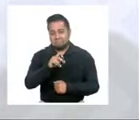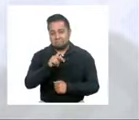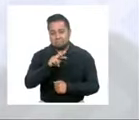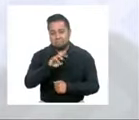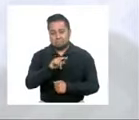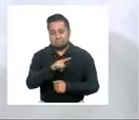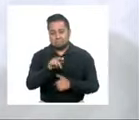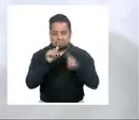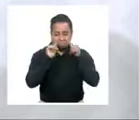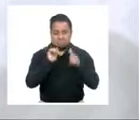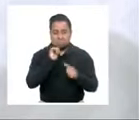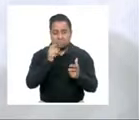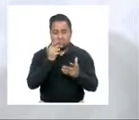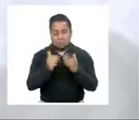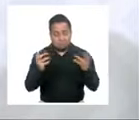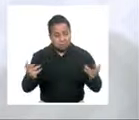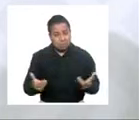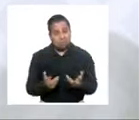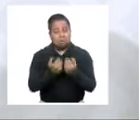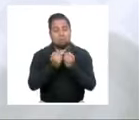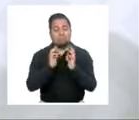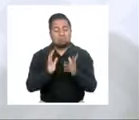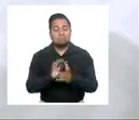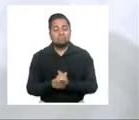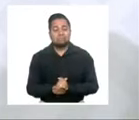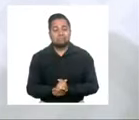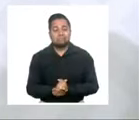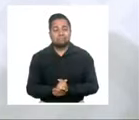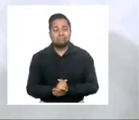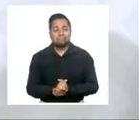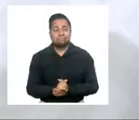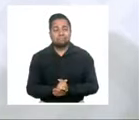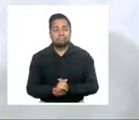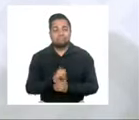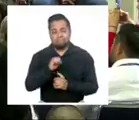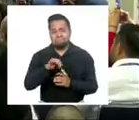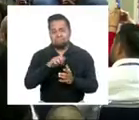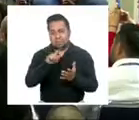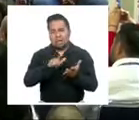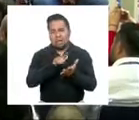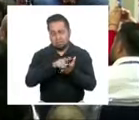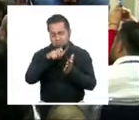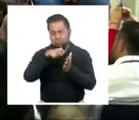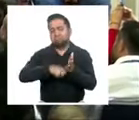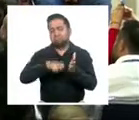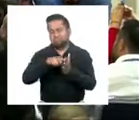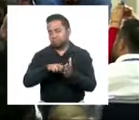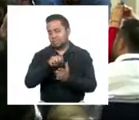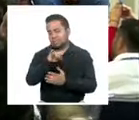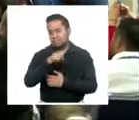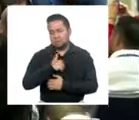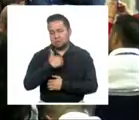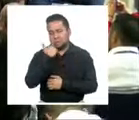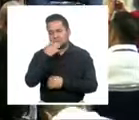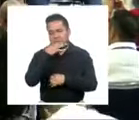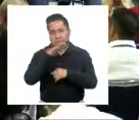y hoy estamos recuperándolo. Ahora sí, vamos a hacer la reforma de esa ley. Quiero comentarte